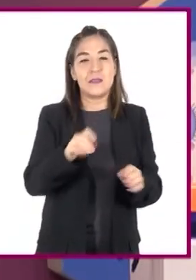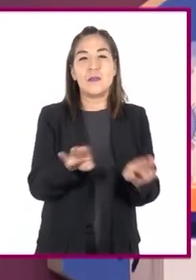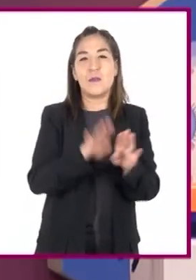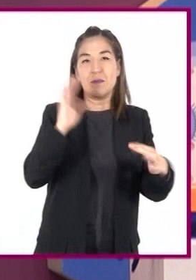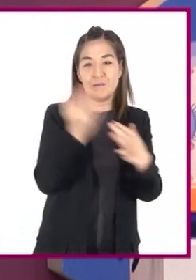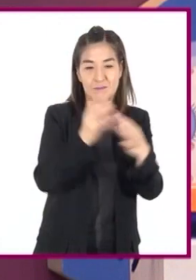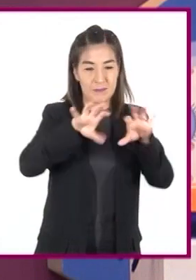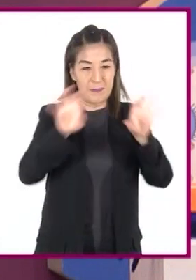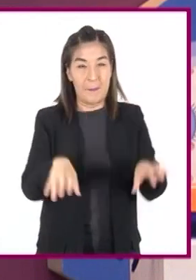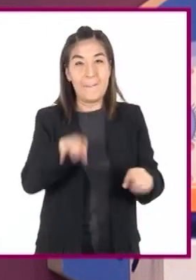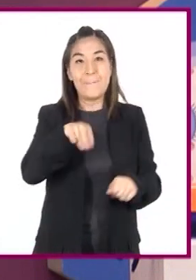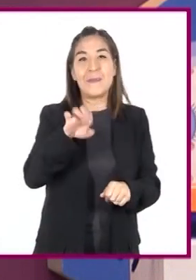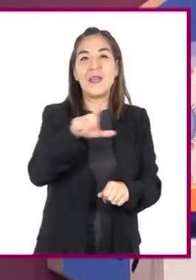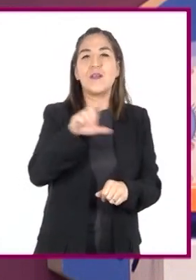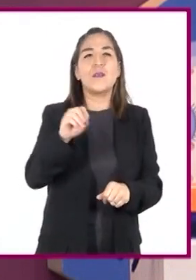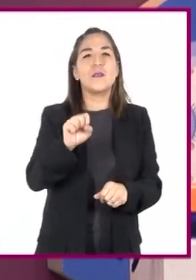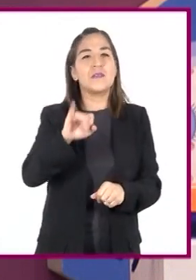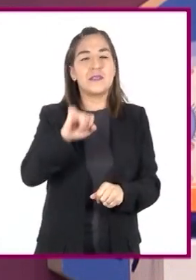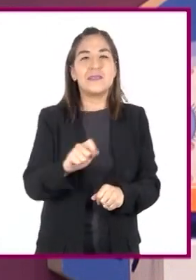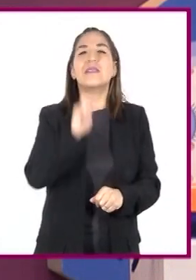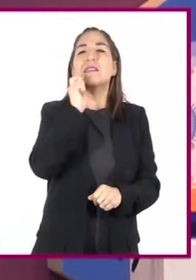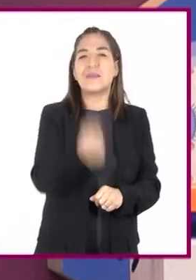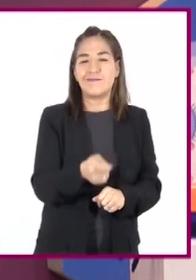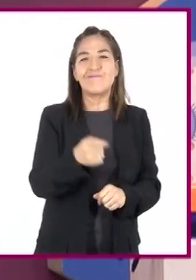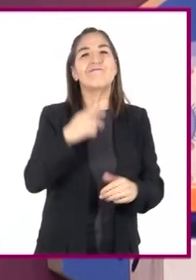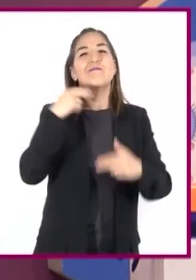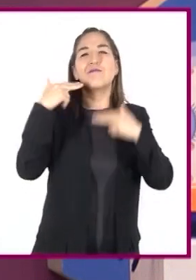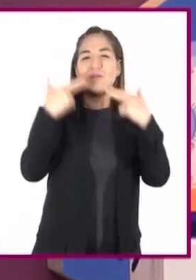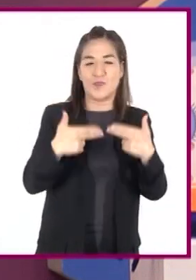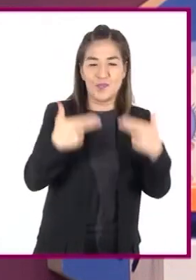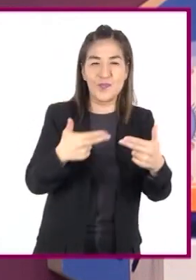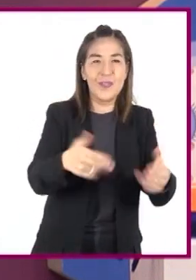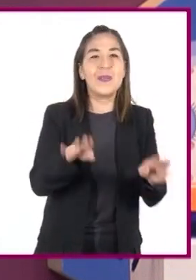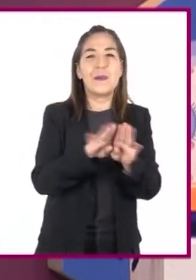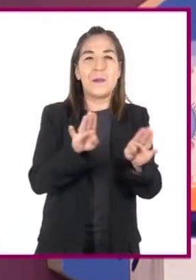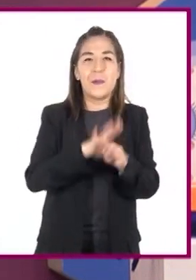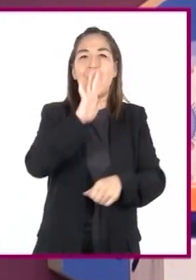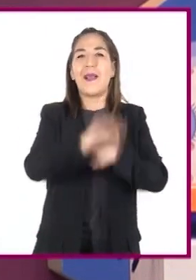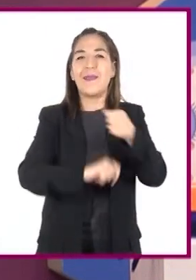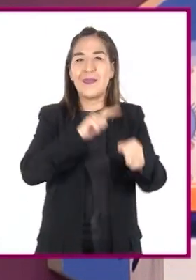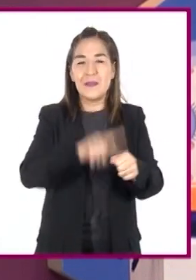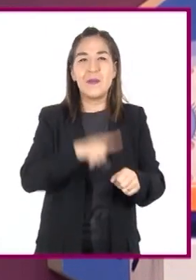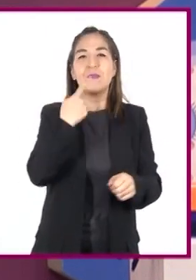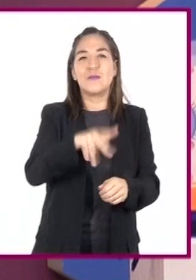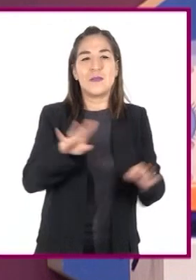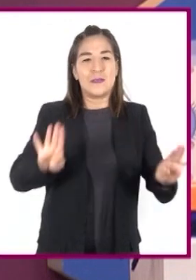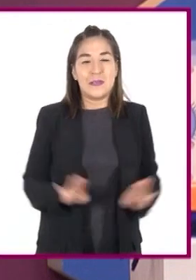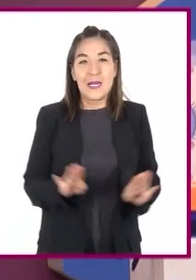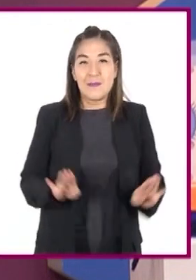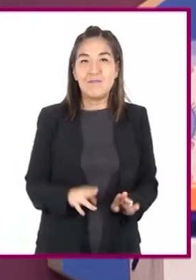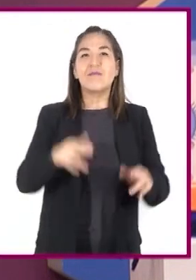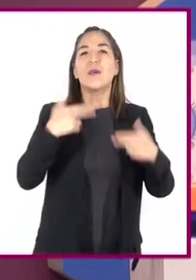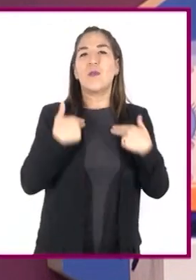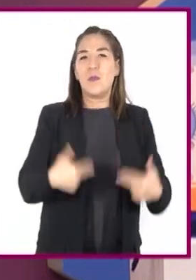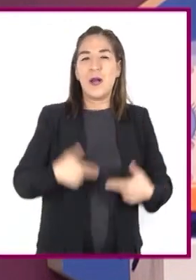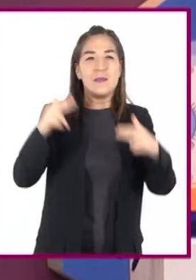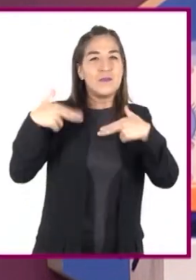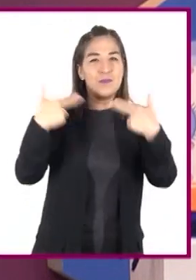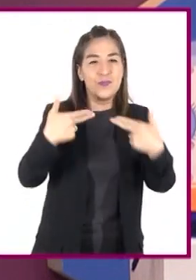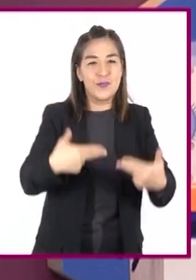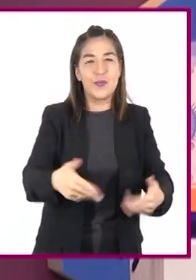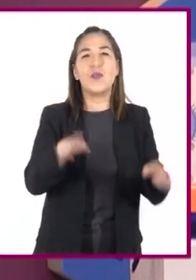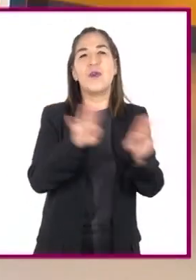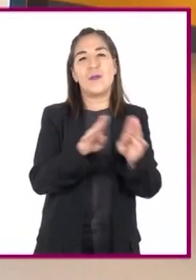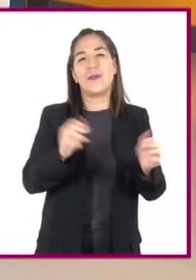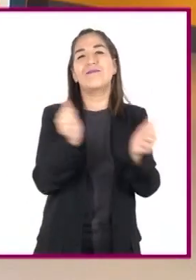por meiosis consiste en la perpetuación de la especie y la transmisión de las características hereditarias derivadas de la